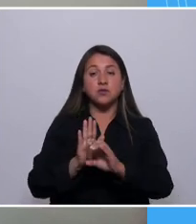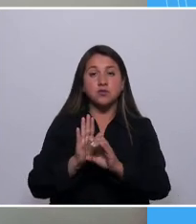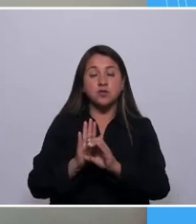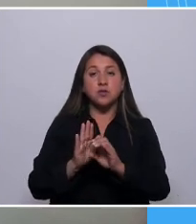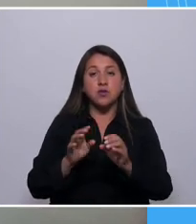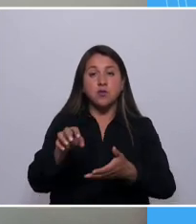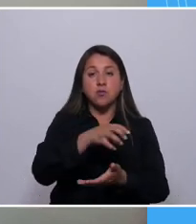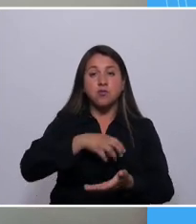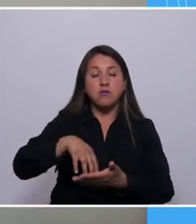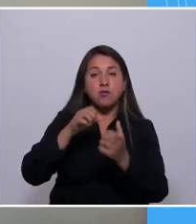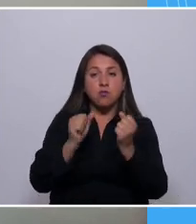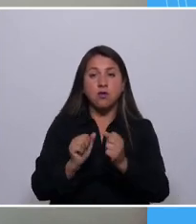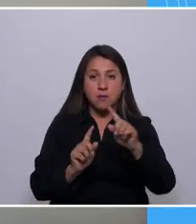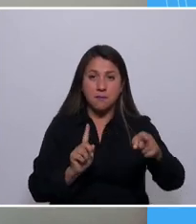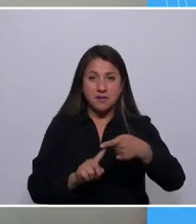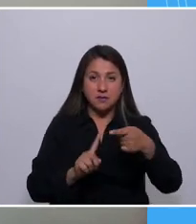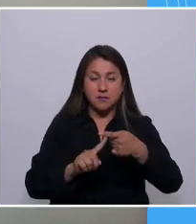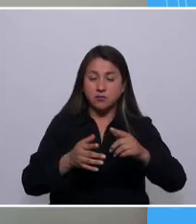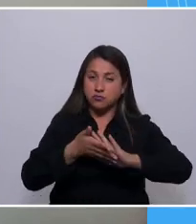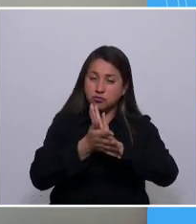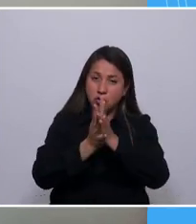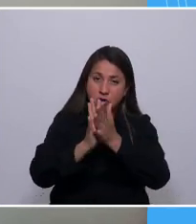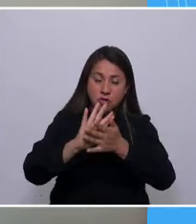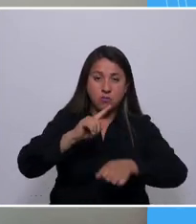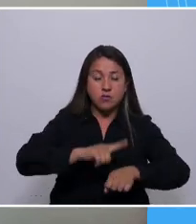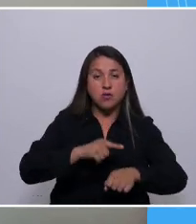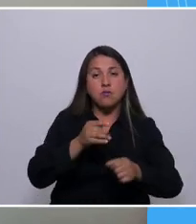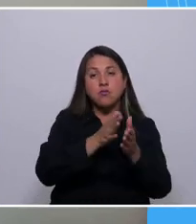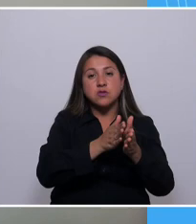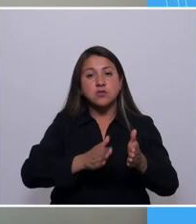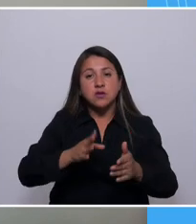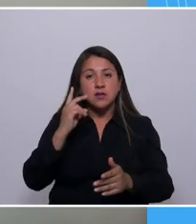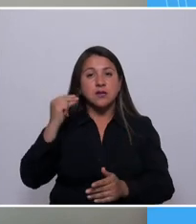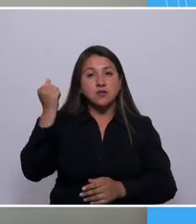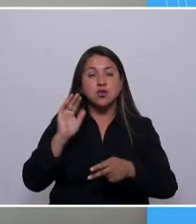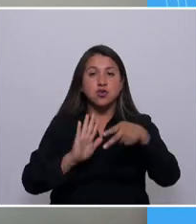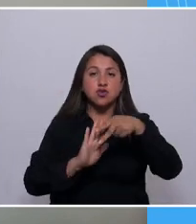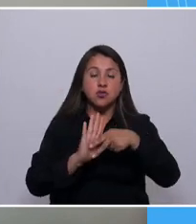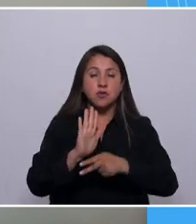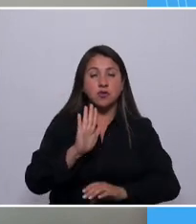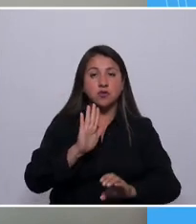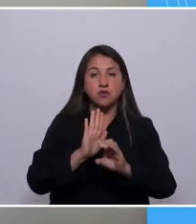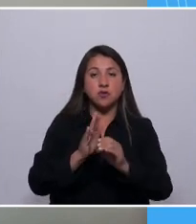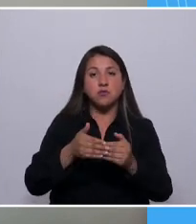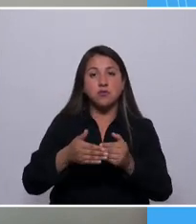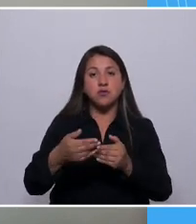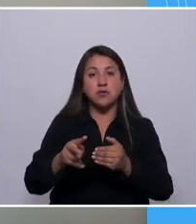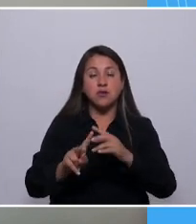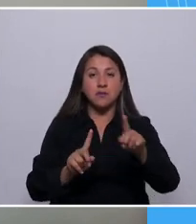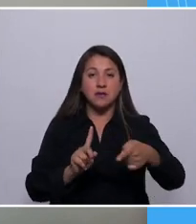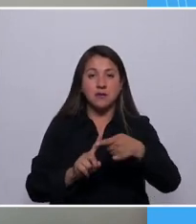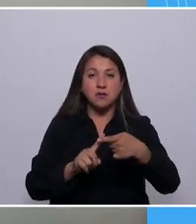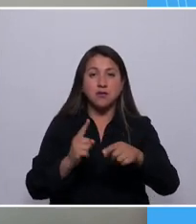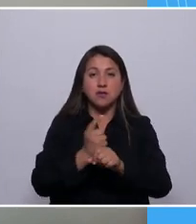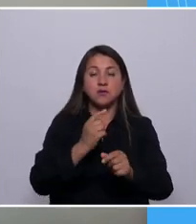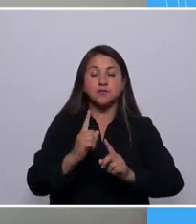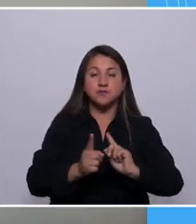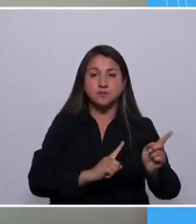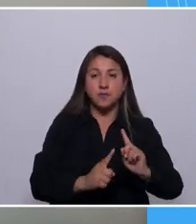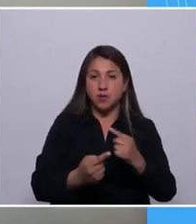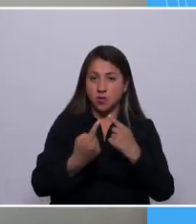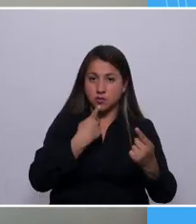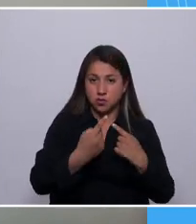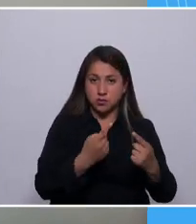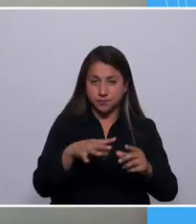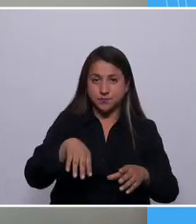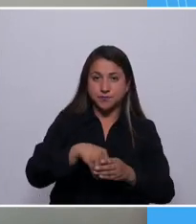podrán participar de todas las instancias del procedimiento de creación de la norma constitucional y en el proceso de participación, cooperación y consulta, conforme a